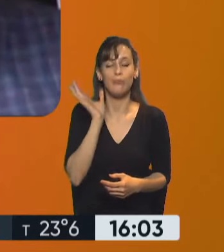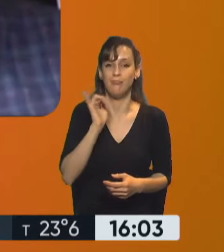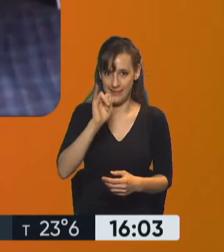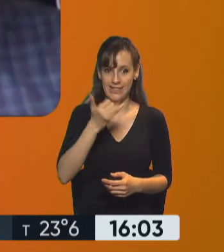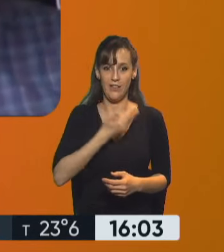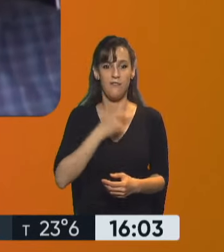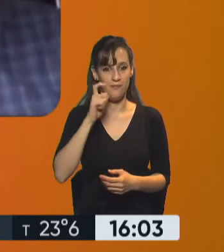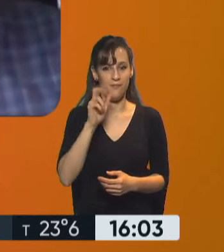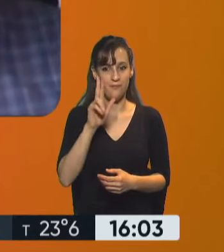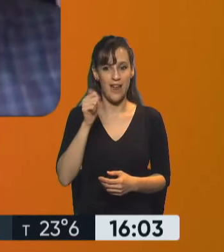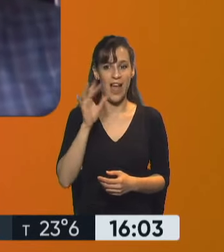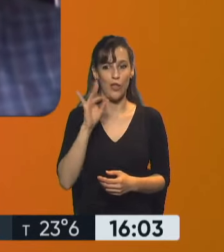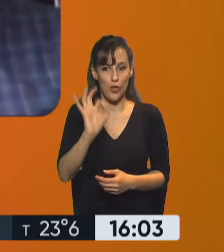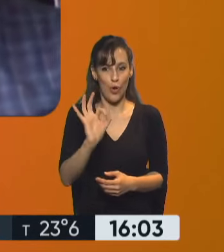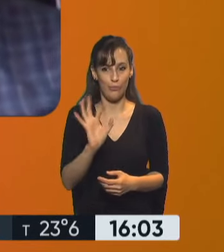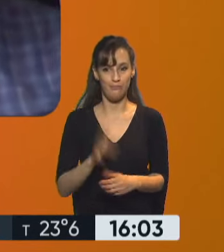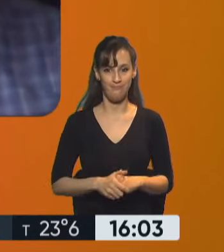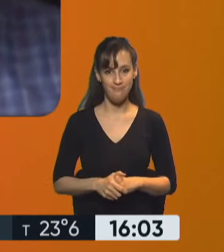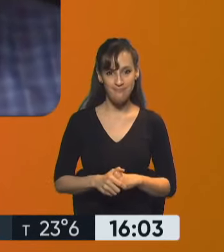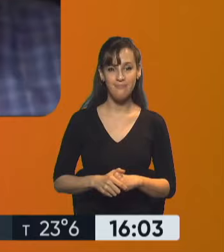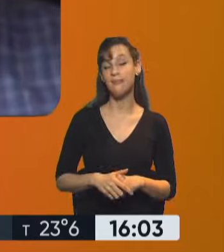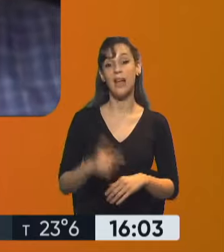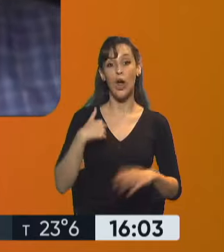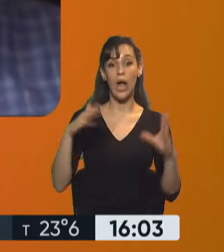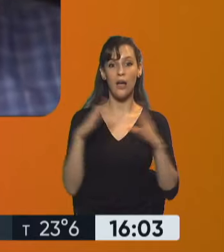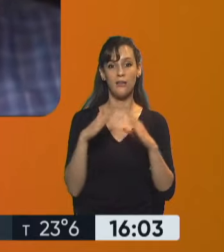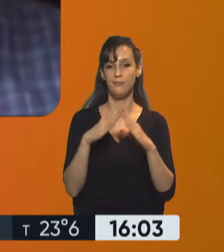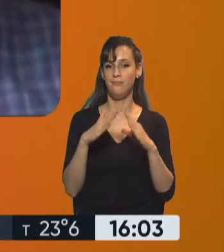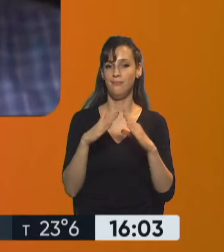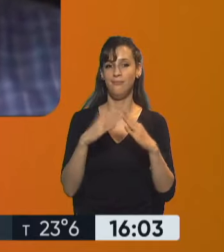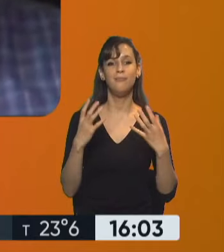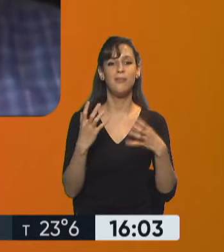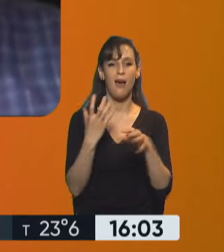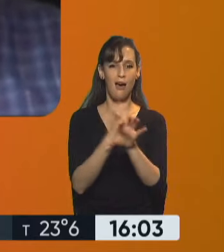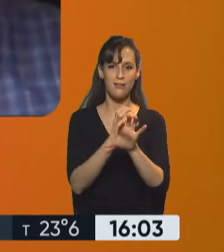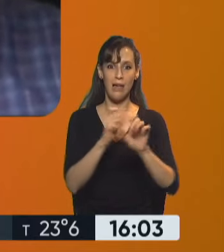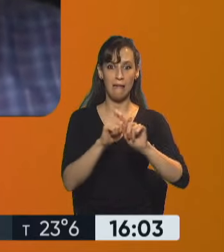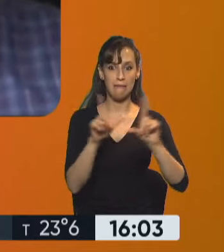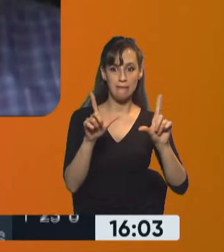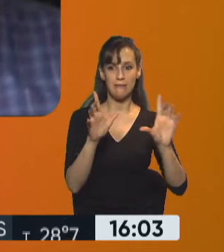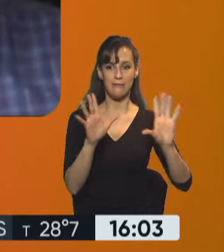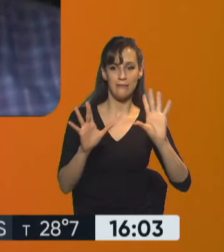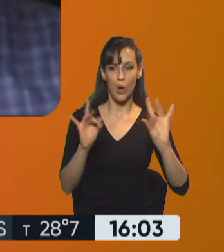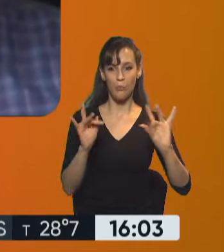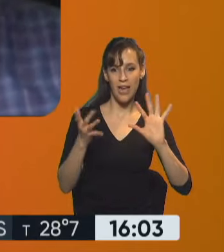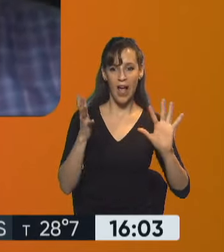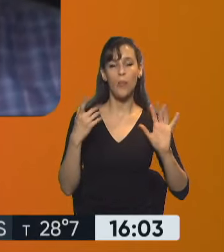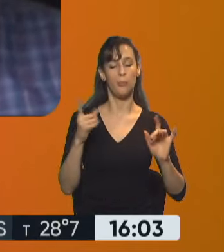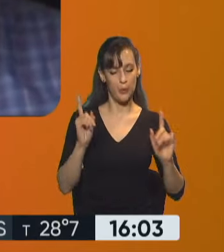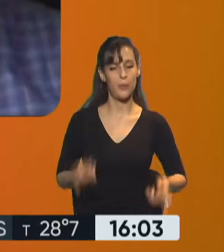Fernando, ¿qué tal? Fernando, ahí está. Viste que estamos desde casa, entonces está compleja la situación, pero acá estamos, Fernando Oliva,